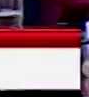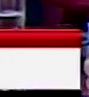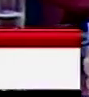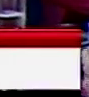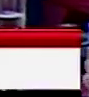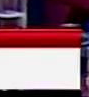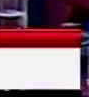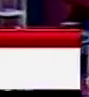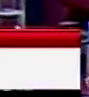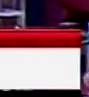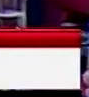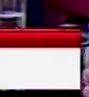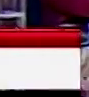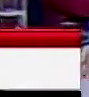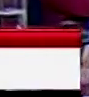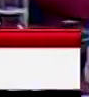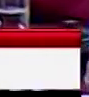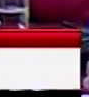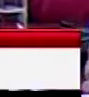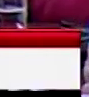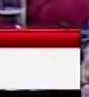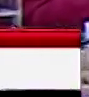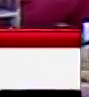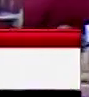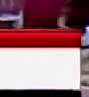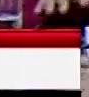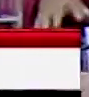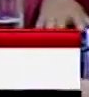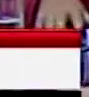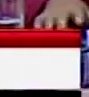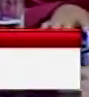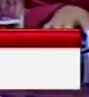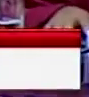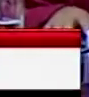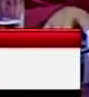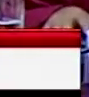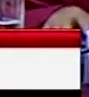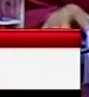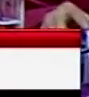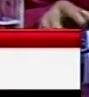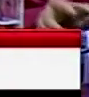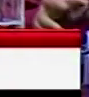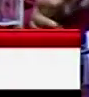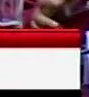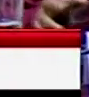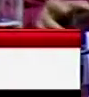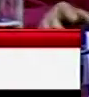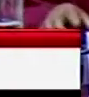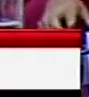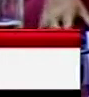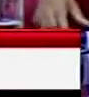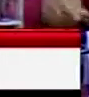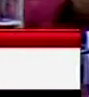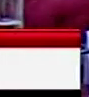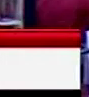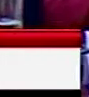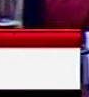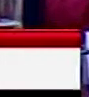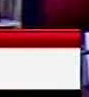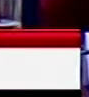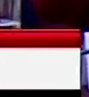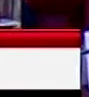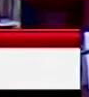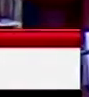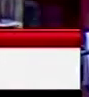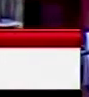tema número 2 llevarte de implementar mente insistencia recaído en las observaciones formuladas por el presidente